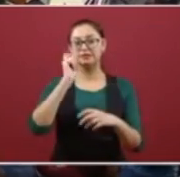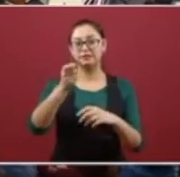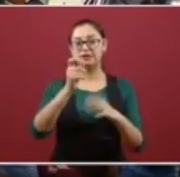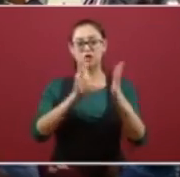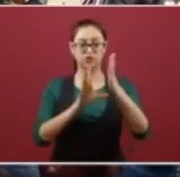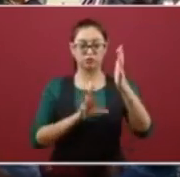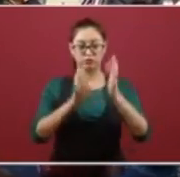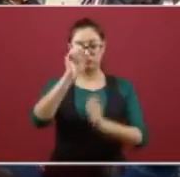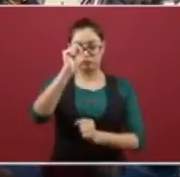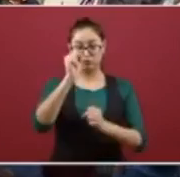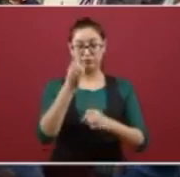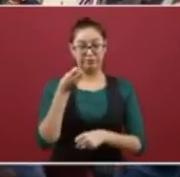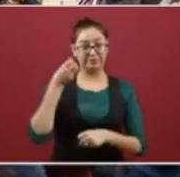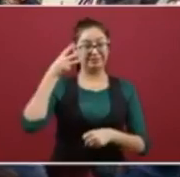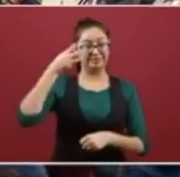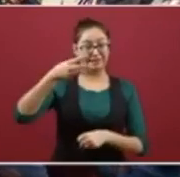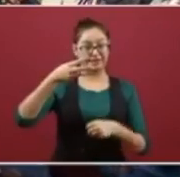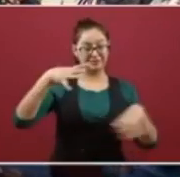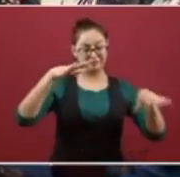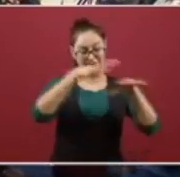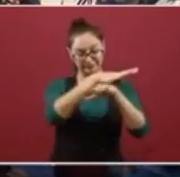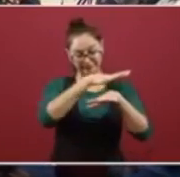constitucionales,